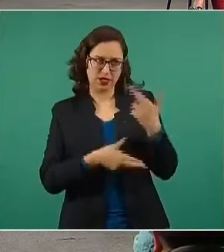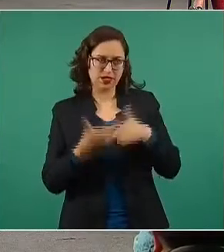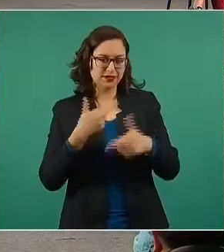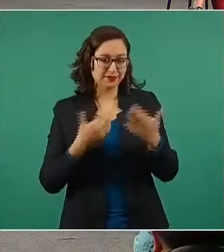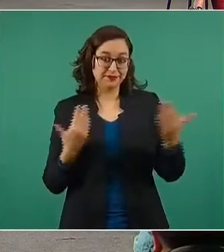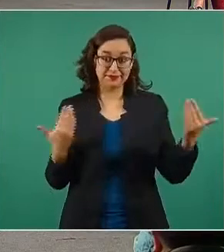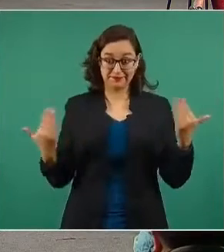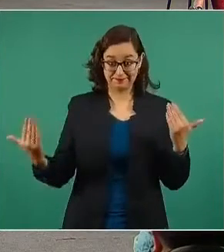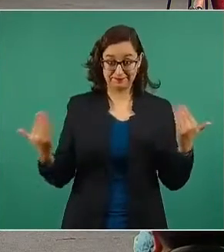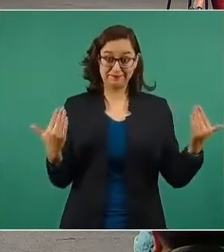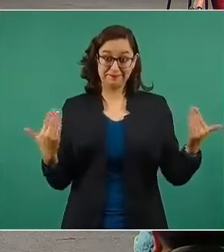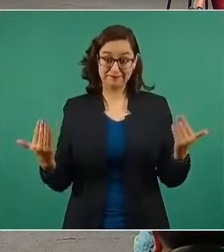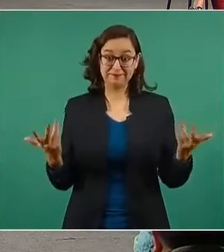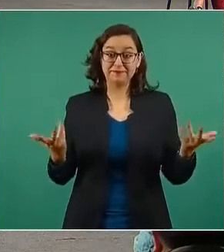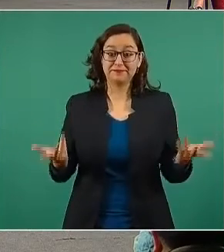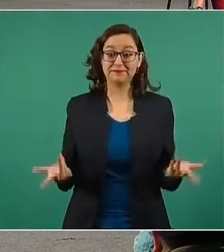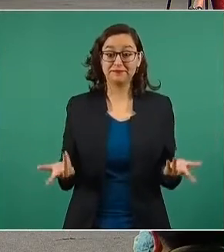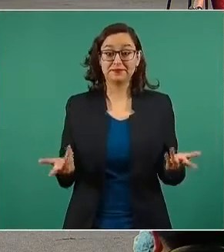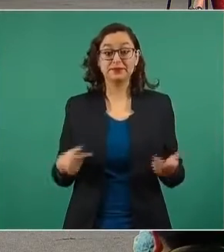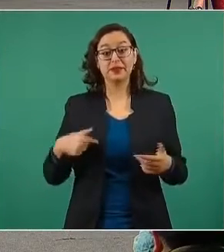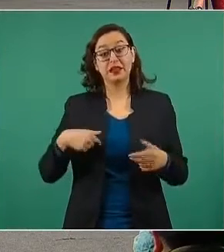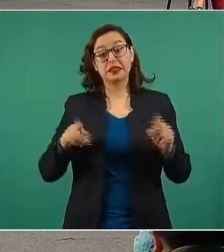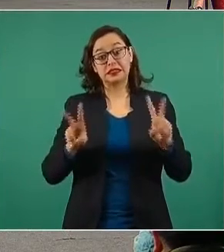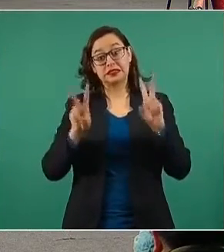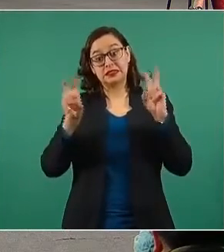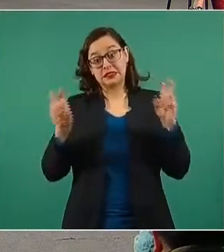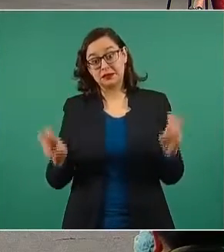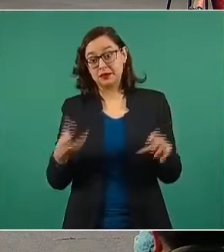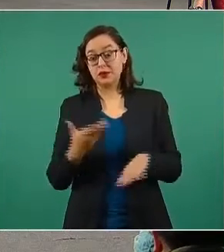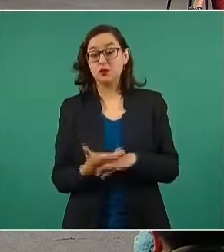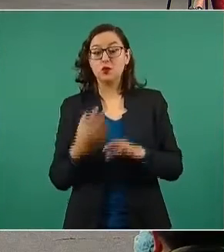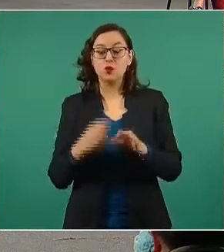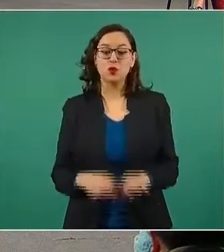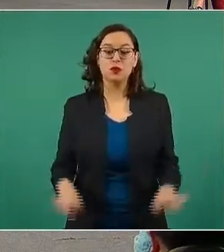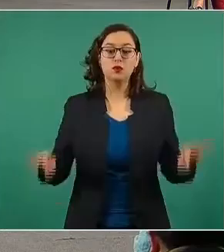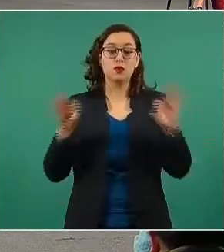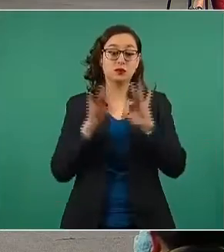y ojalá nadie se sienta ofendido